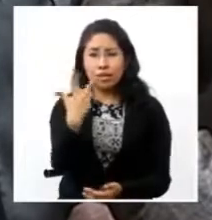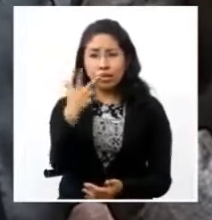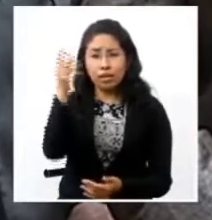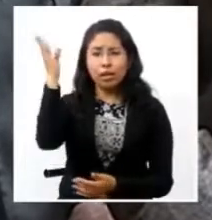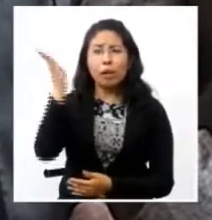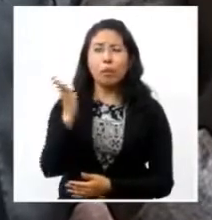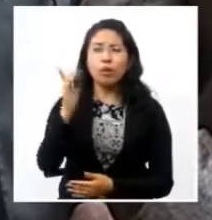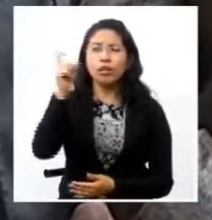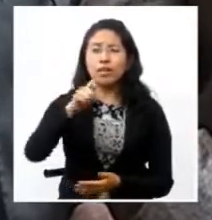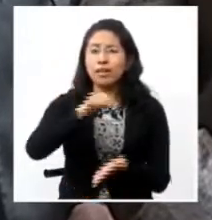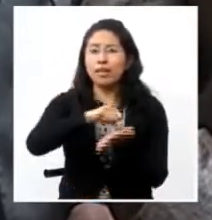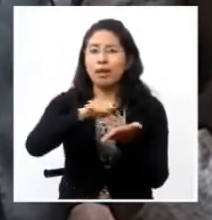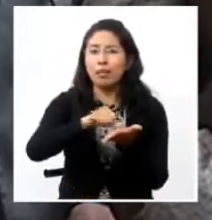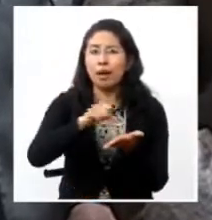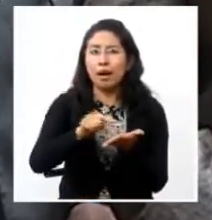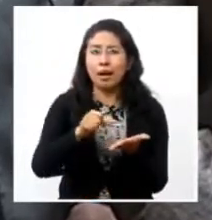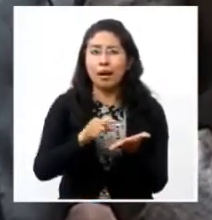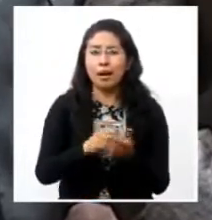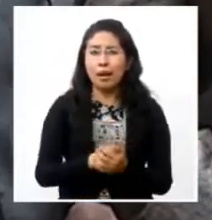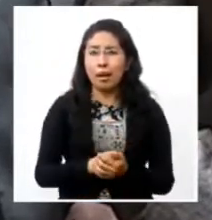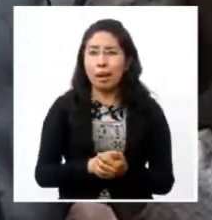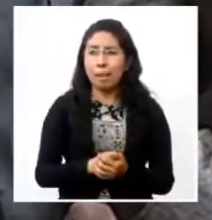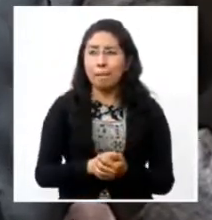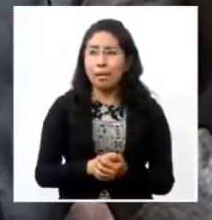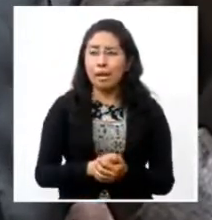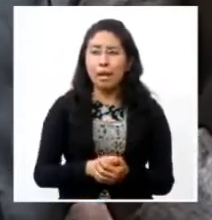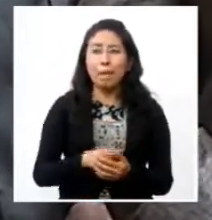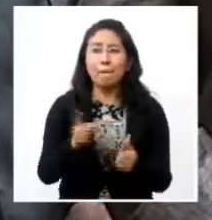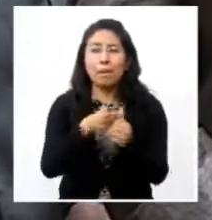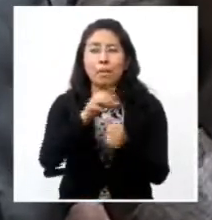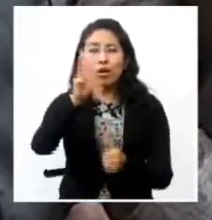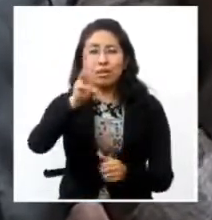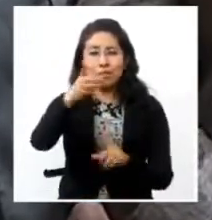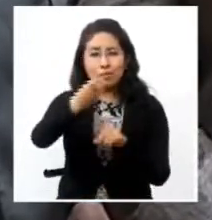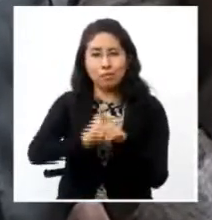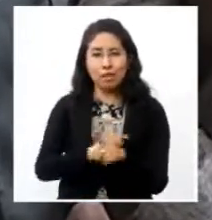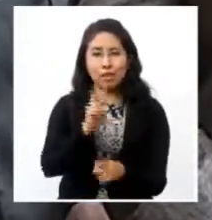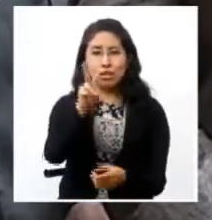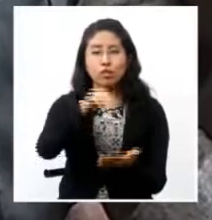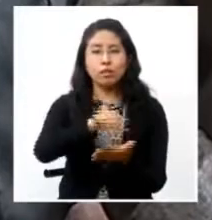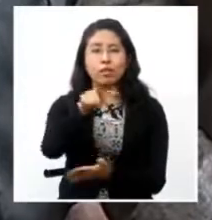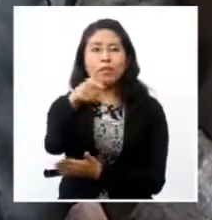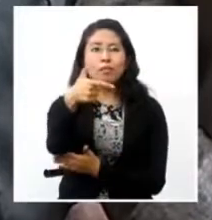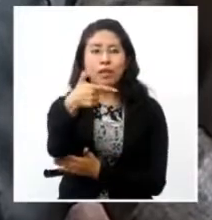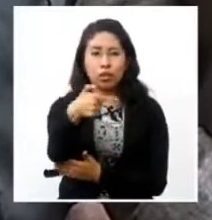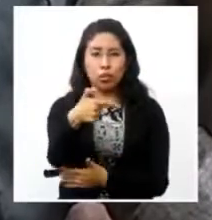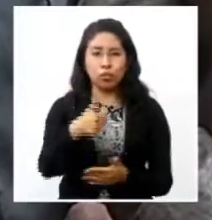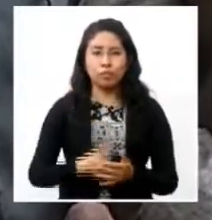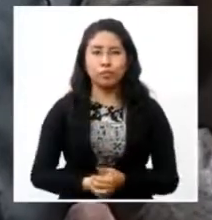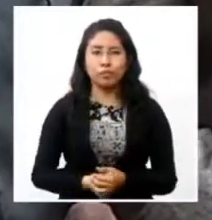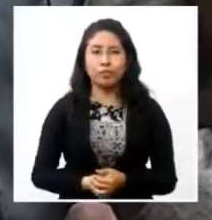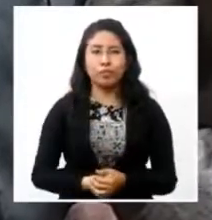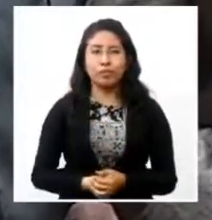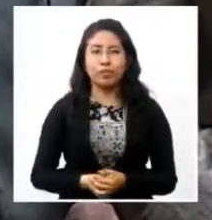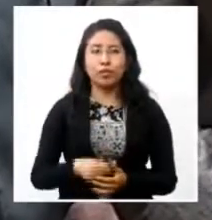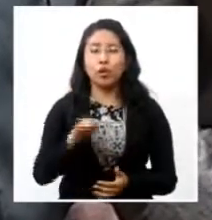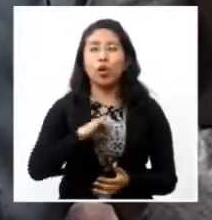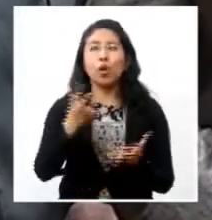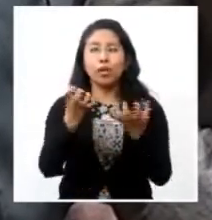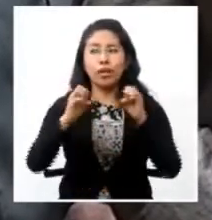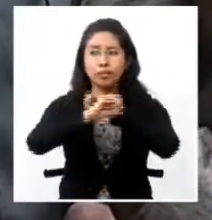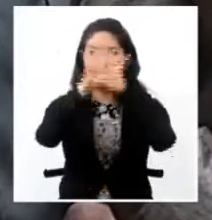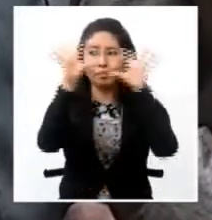a entregarse en el primer semestre del año 2021. Y en esto quiero ser muy